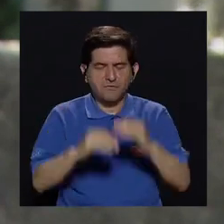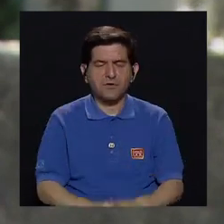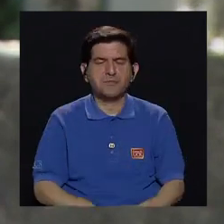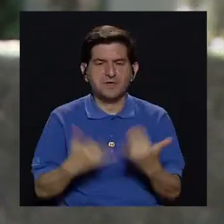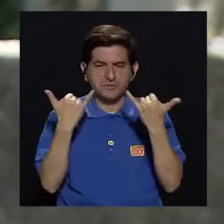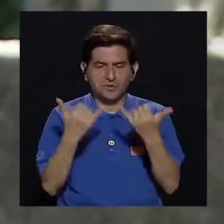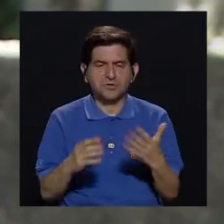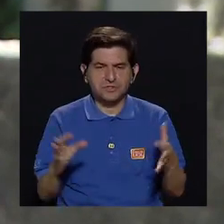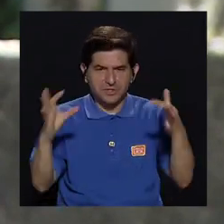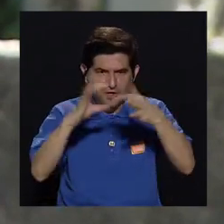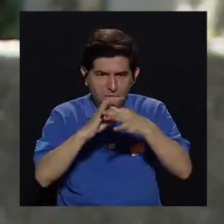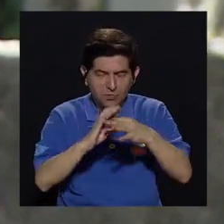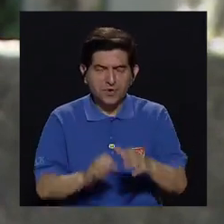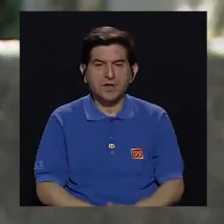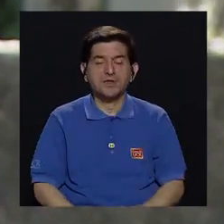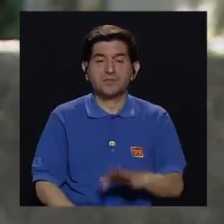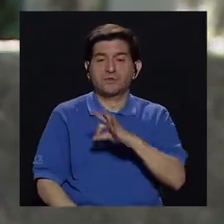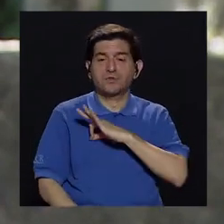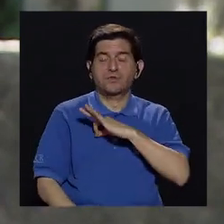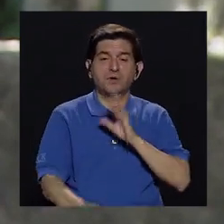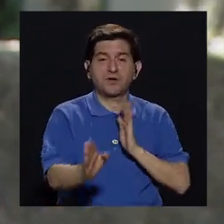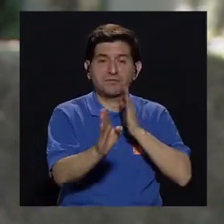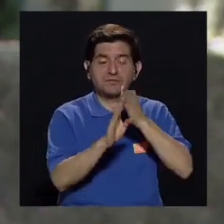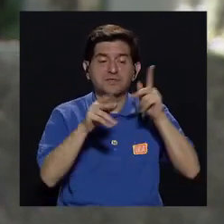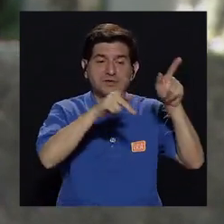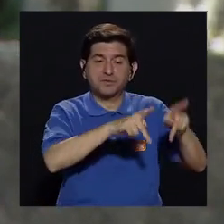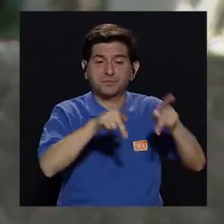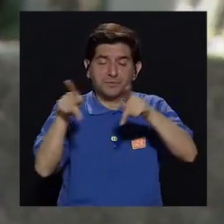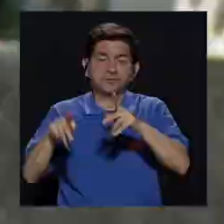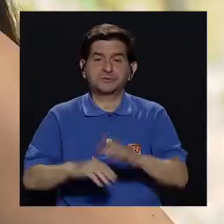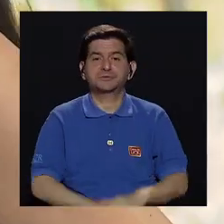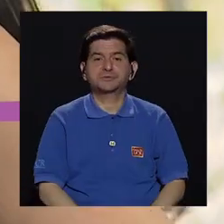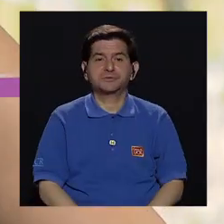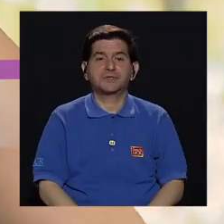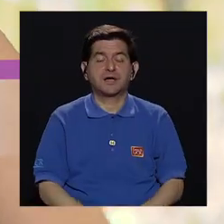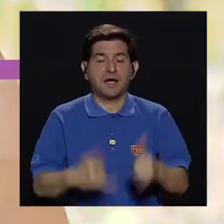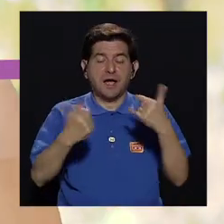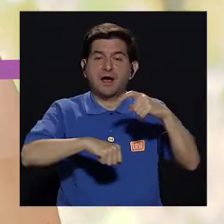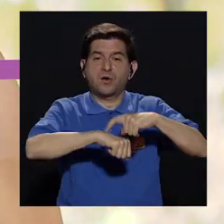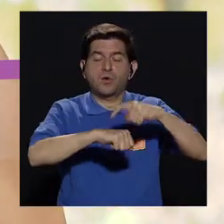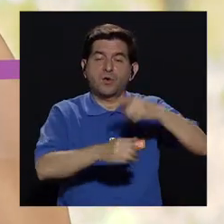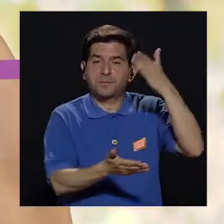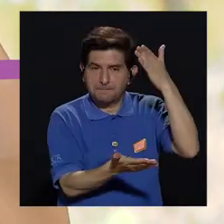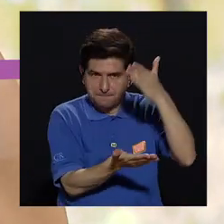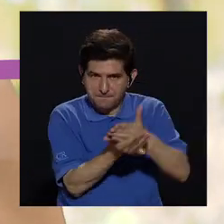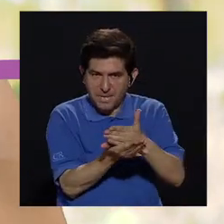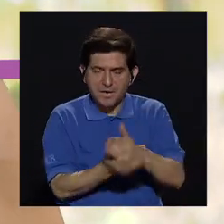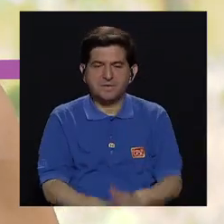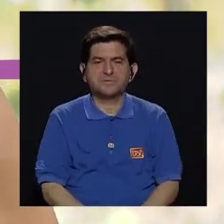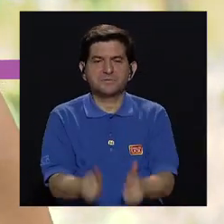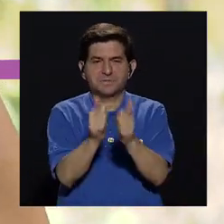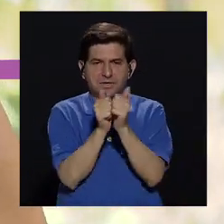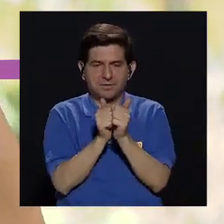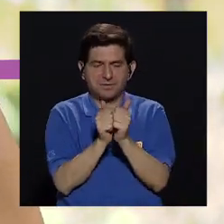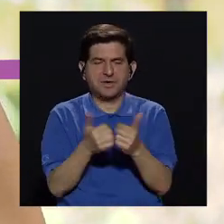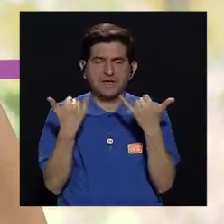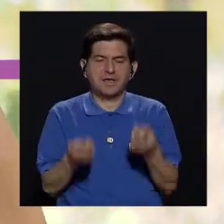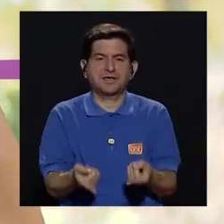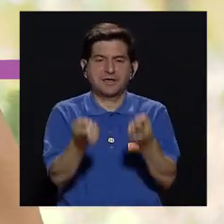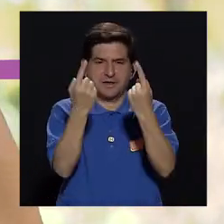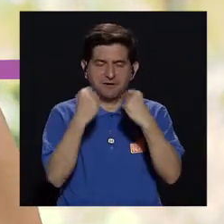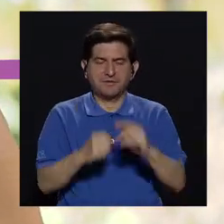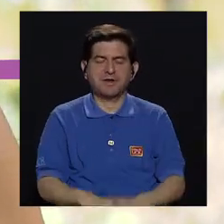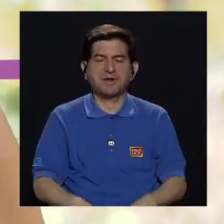estándares, los beneficiarios directos van a ser los pacientes. Es momento de hacer una pausa, quédese con nosotros y en